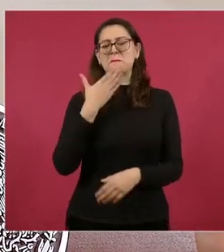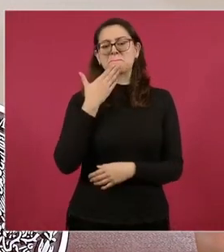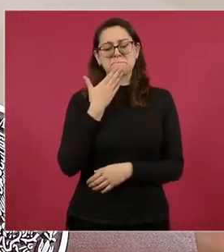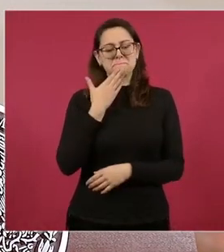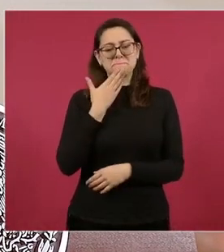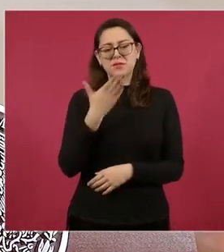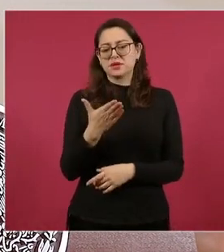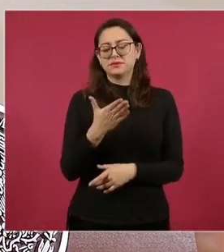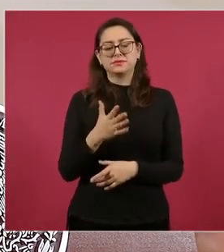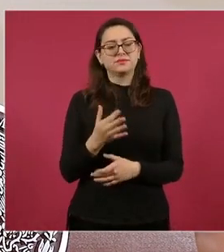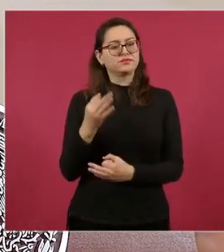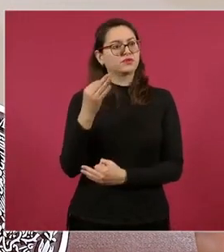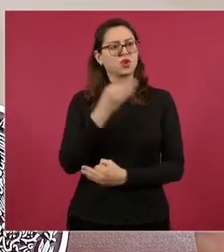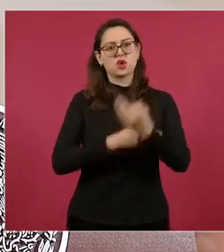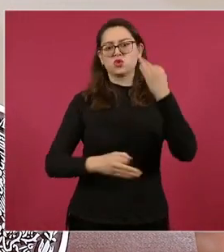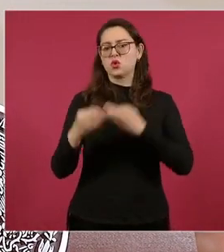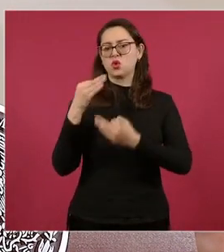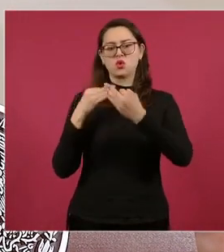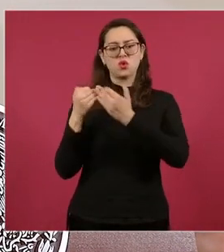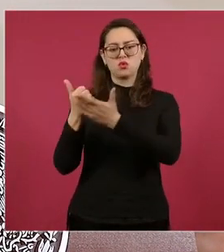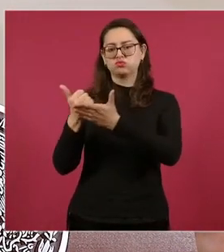todos han ayudado mucho.